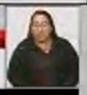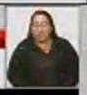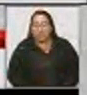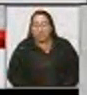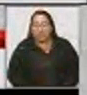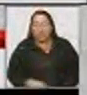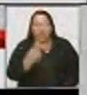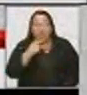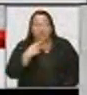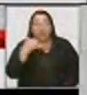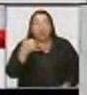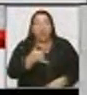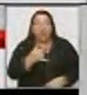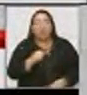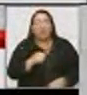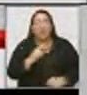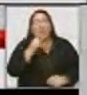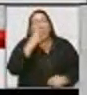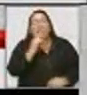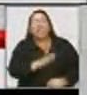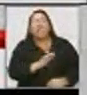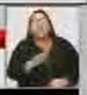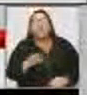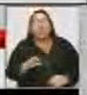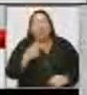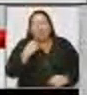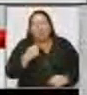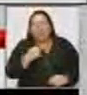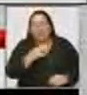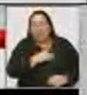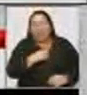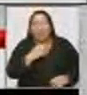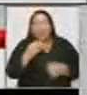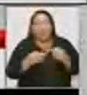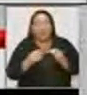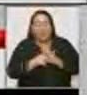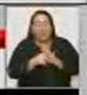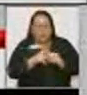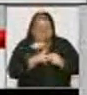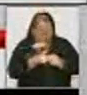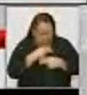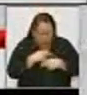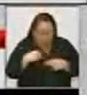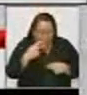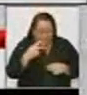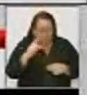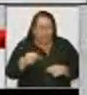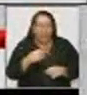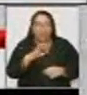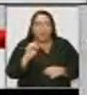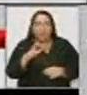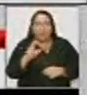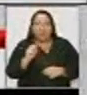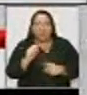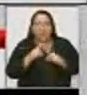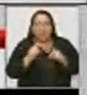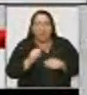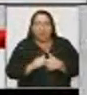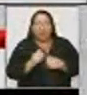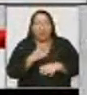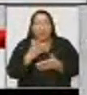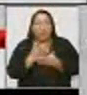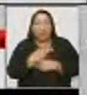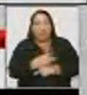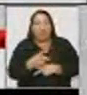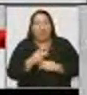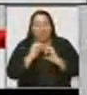son niños y adolescentes. El Ministerio de Justicia y Derechos Humanos ha atendido 22.530 consultas en materia de